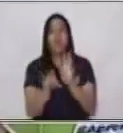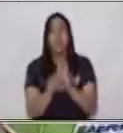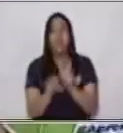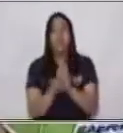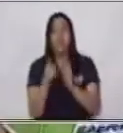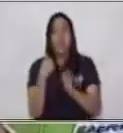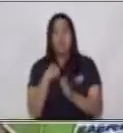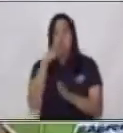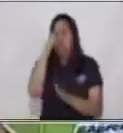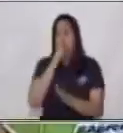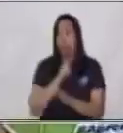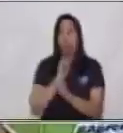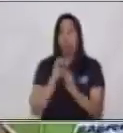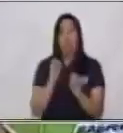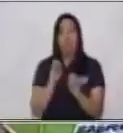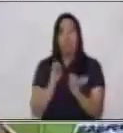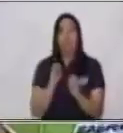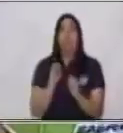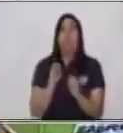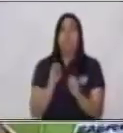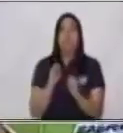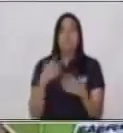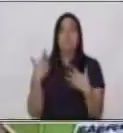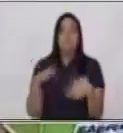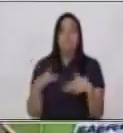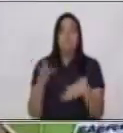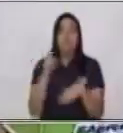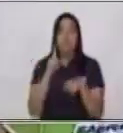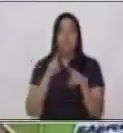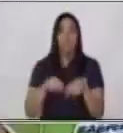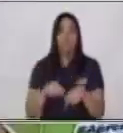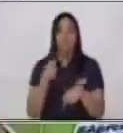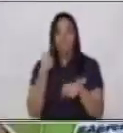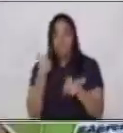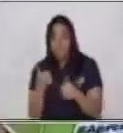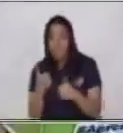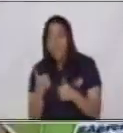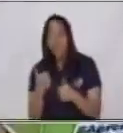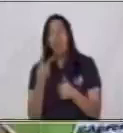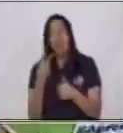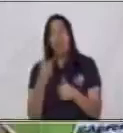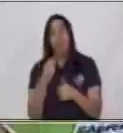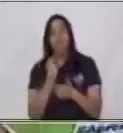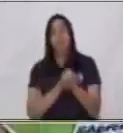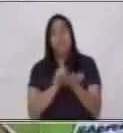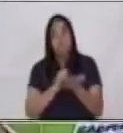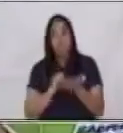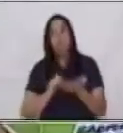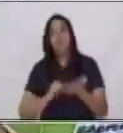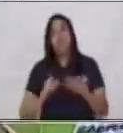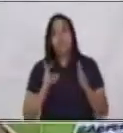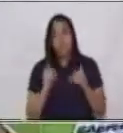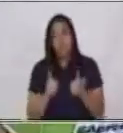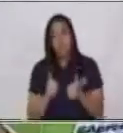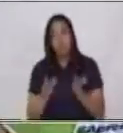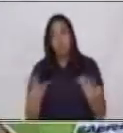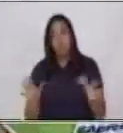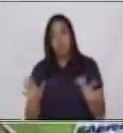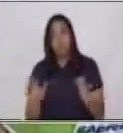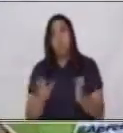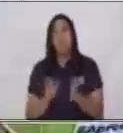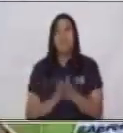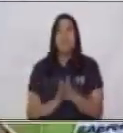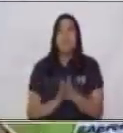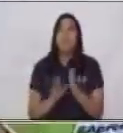no las cumple, tengo que reescribir nuevamente mi resumen hasta que se adapte a esta forma. ¿Y qué